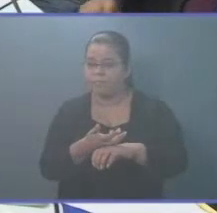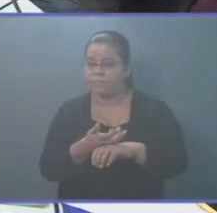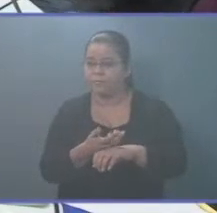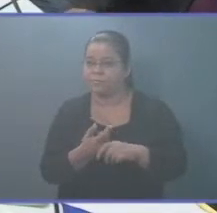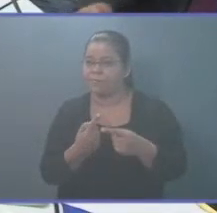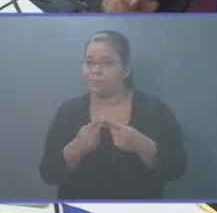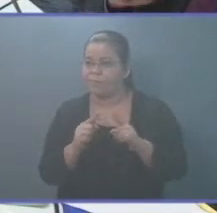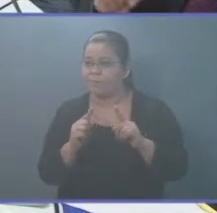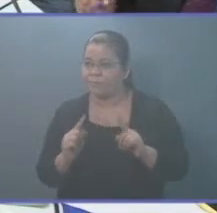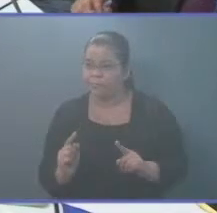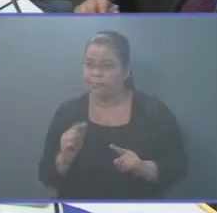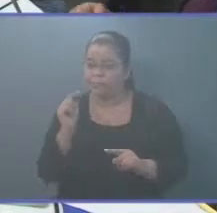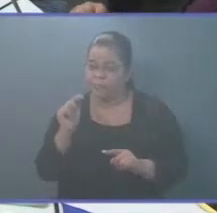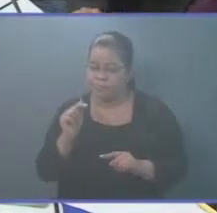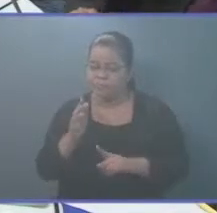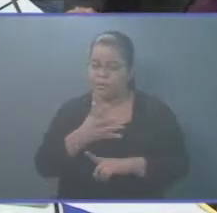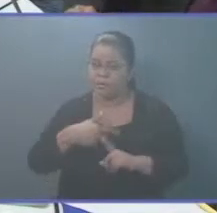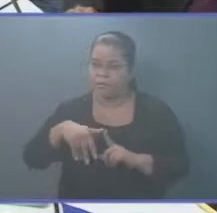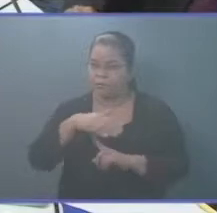pero en un estadio